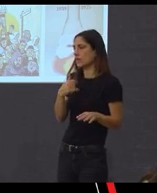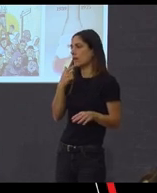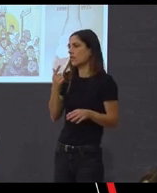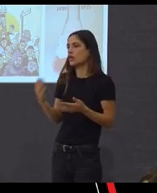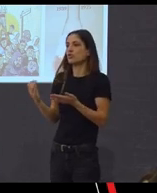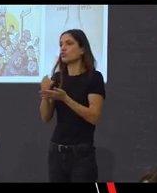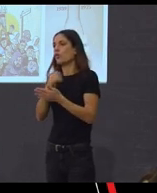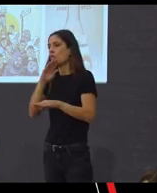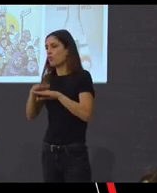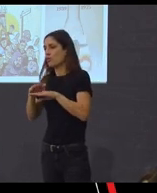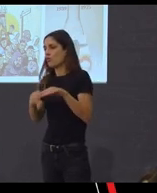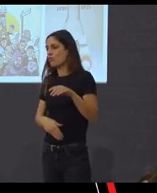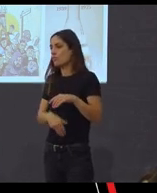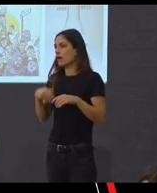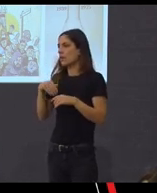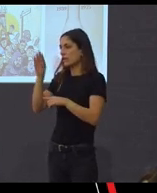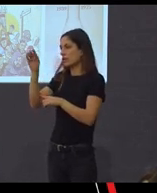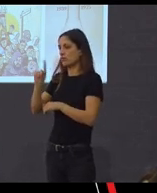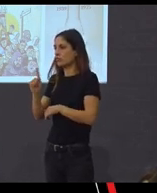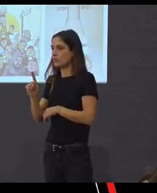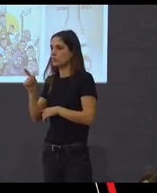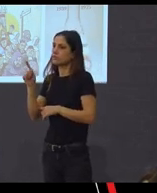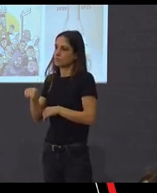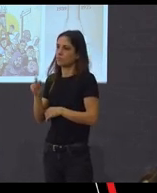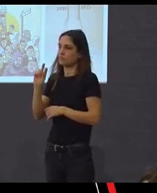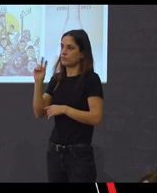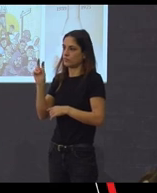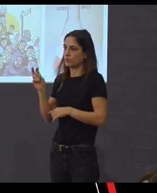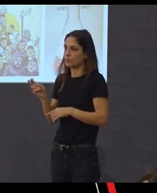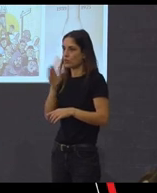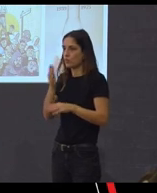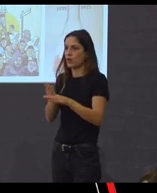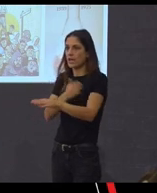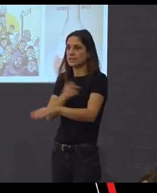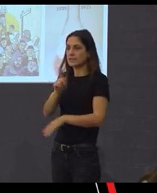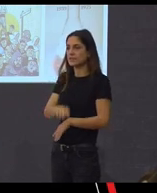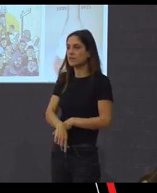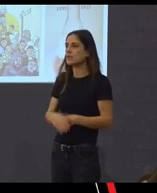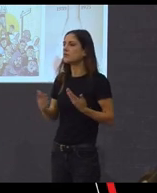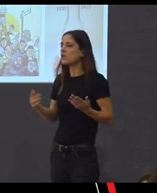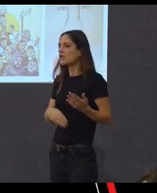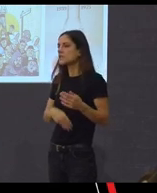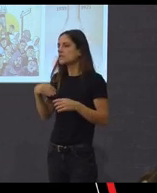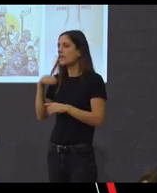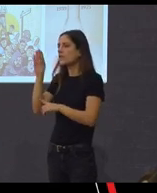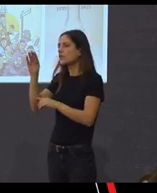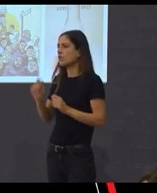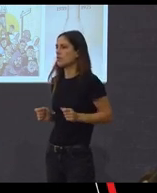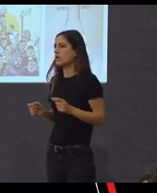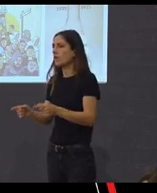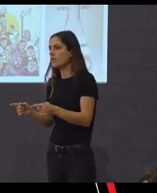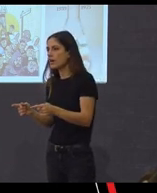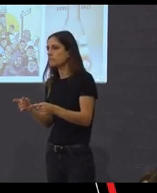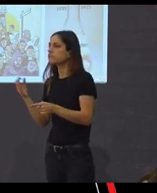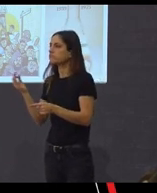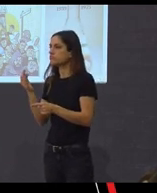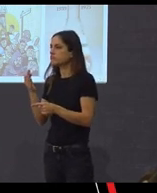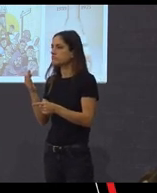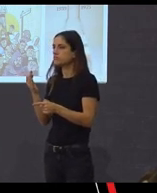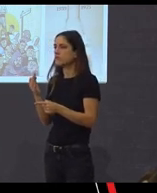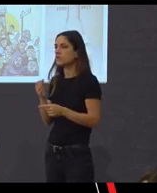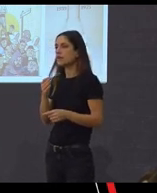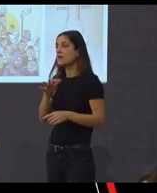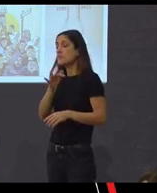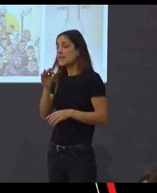desta memoria, non? Distinguir que aportou a dictadura de novo, en que incidiu a dictadura nesa relación coa